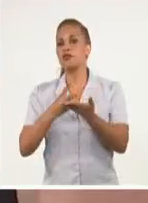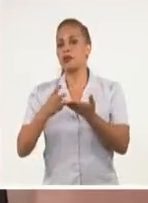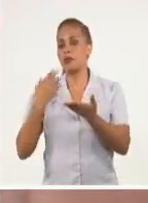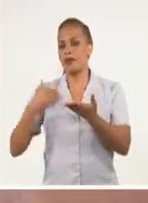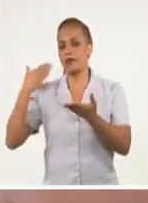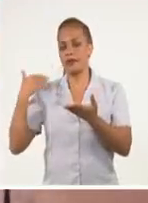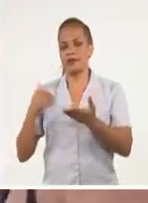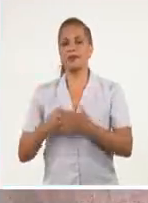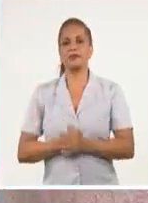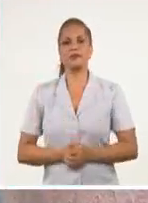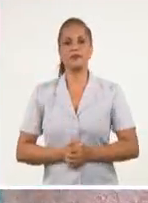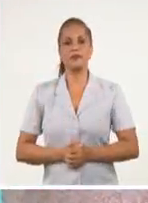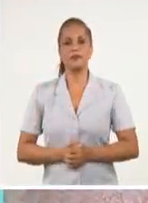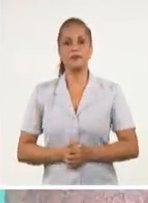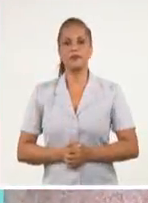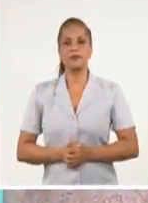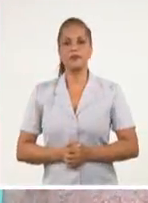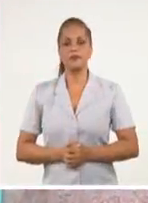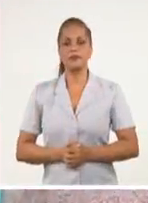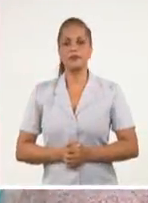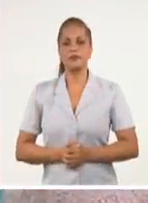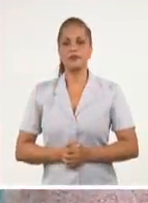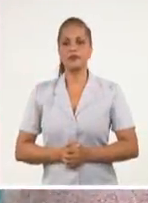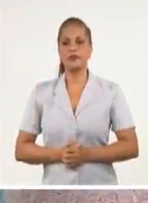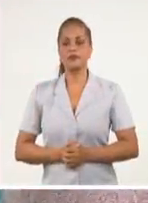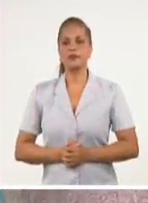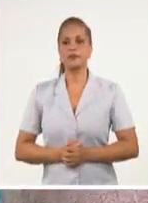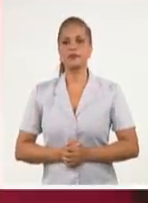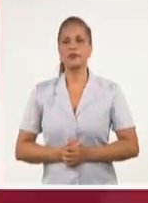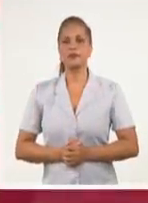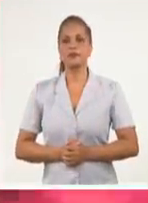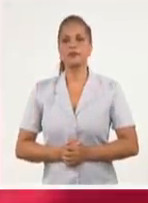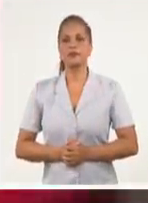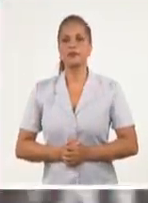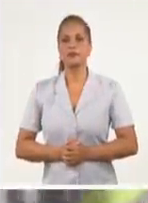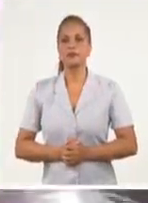Desde Pinar del Río, Roxana Llamazares González, Sistema Informativo de la Televisión Cubana.